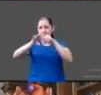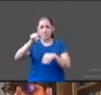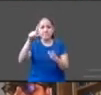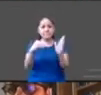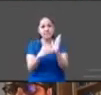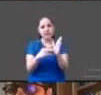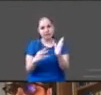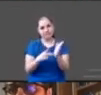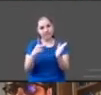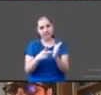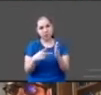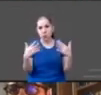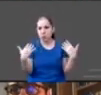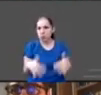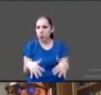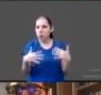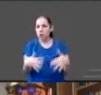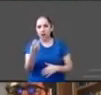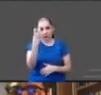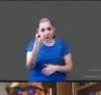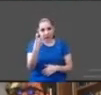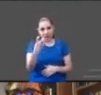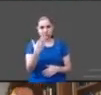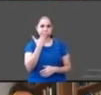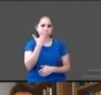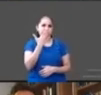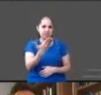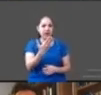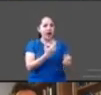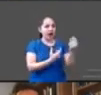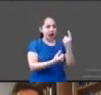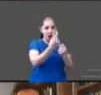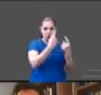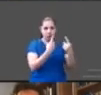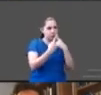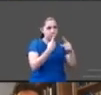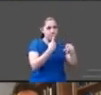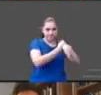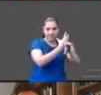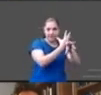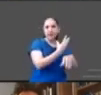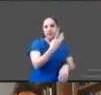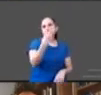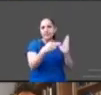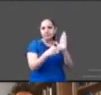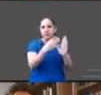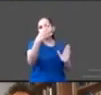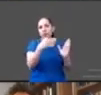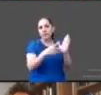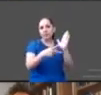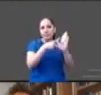1,000 páginas de Facebook distinto, algunos en 3,000 o en 4,000, nos ha ayudado a hacer una gran difusión de